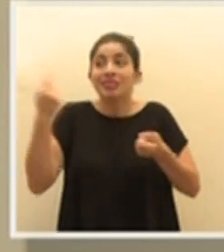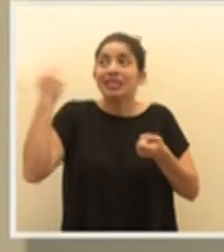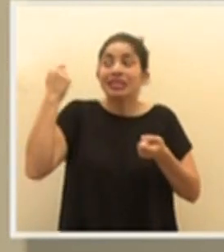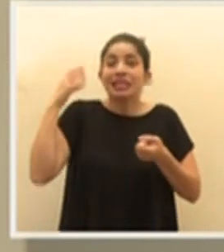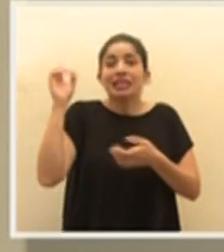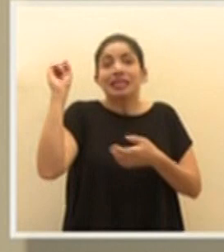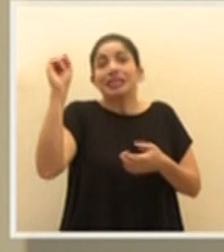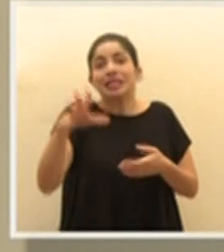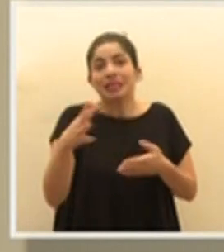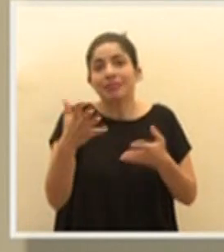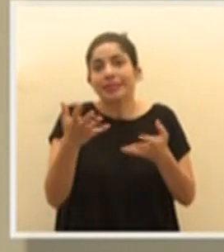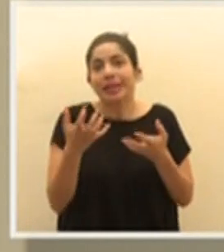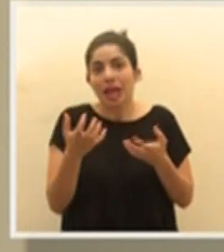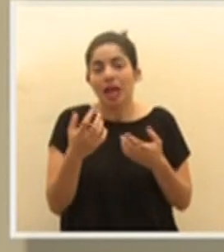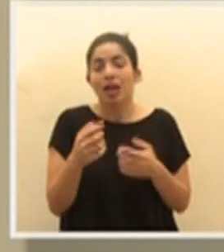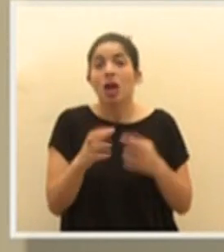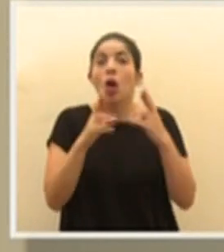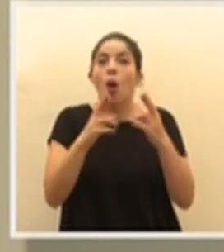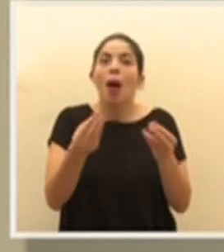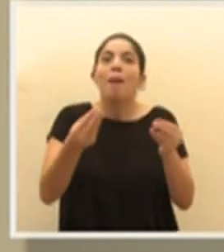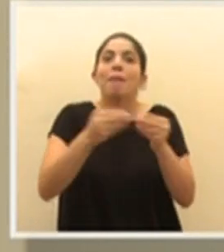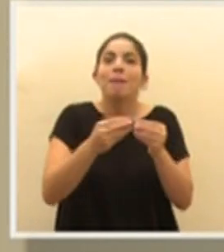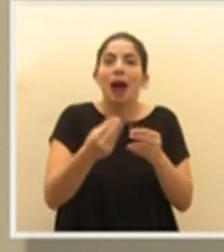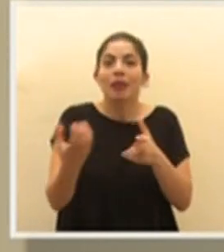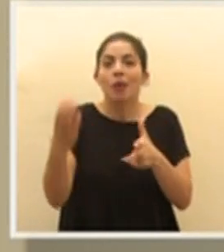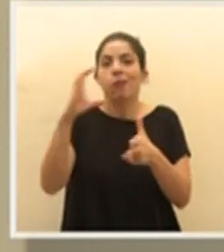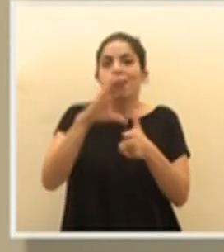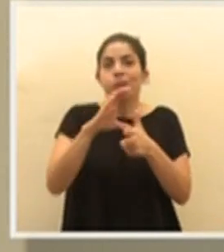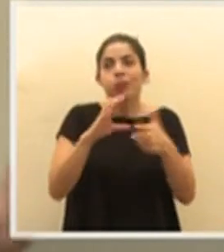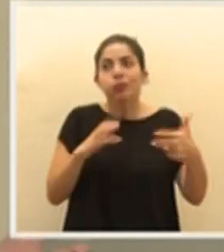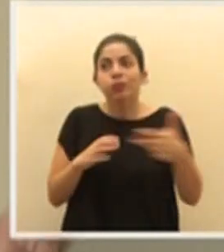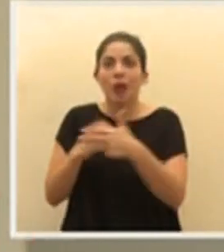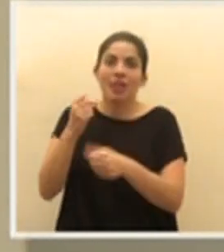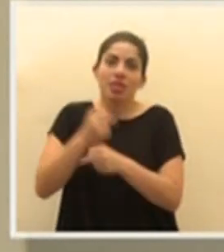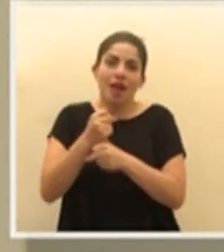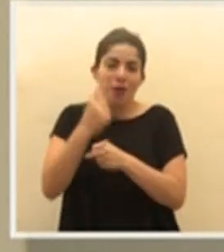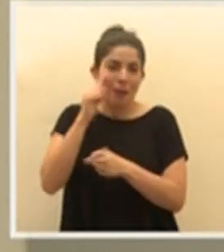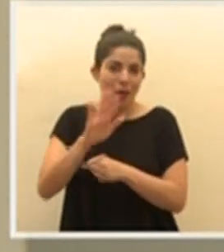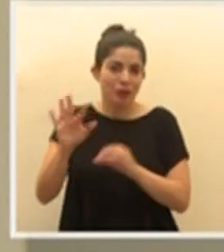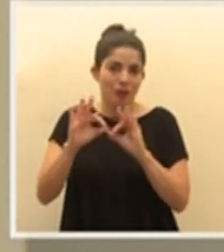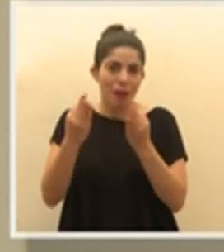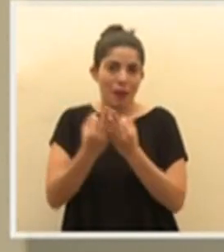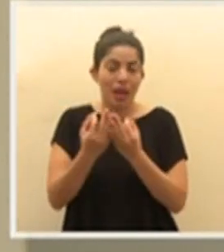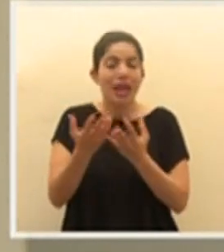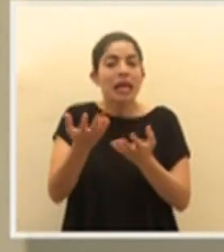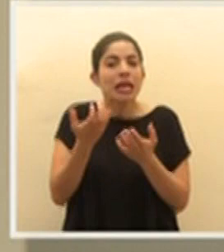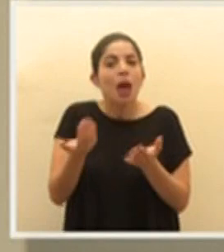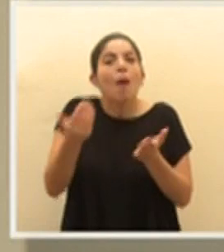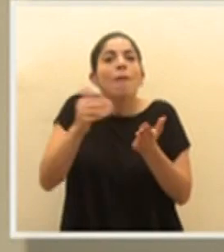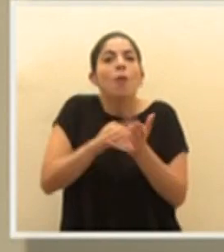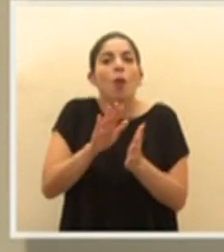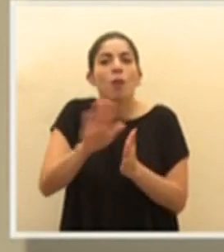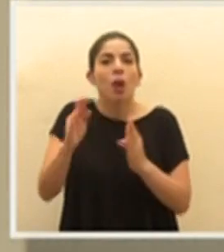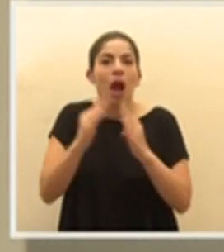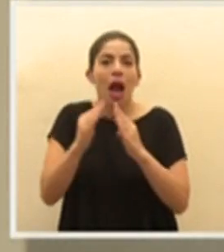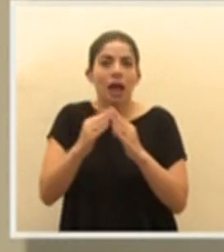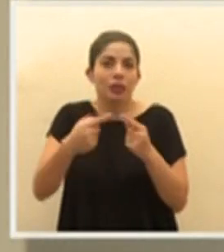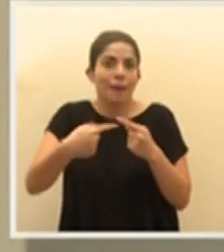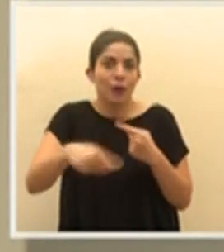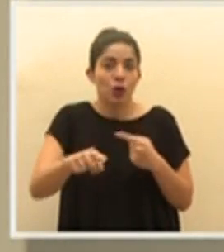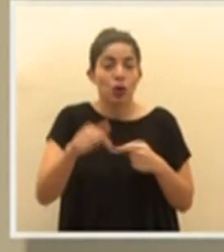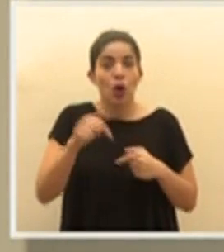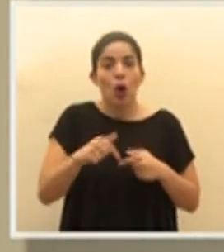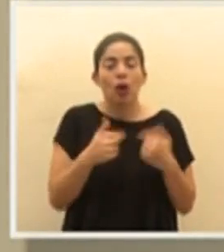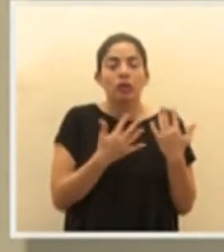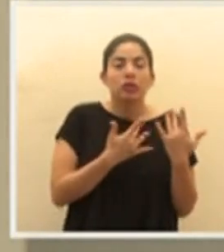ojalá poder llevar más carga y más trabajo a sus familias y regresar pronto a sus casas, y eso en realidad es lo que hoy nos